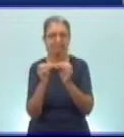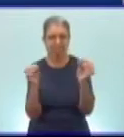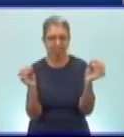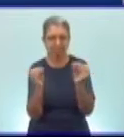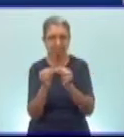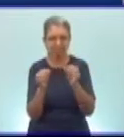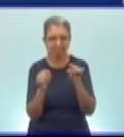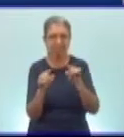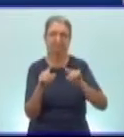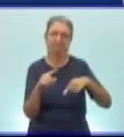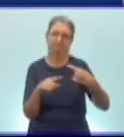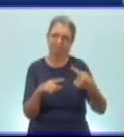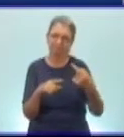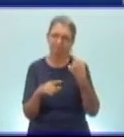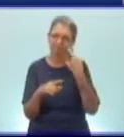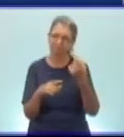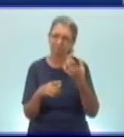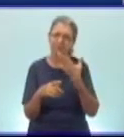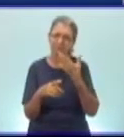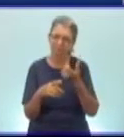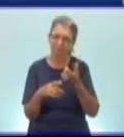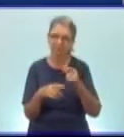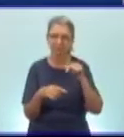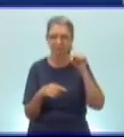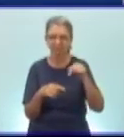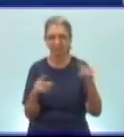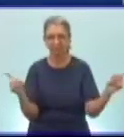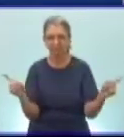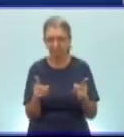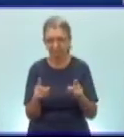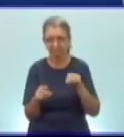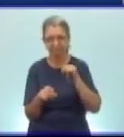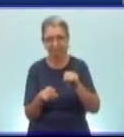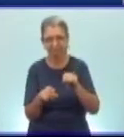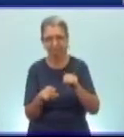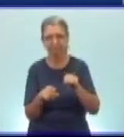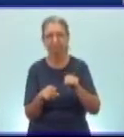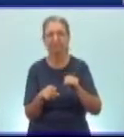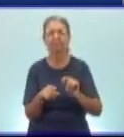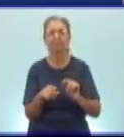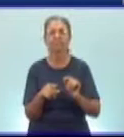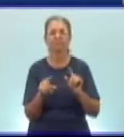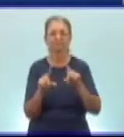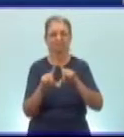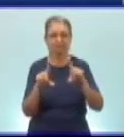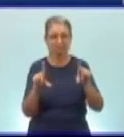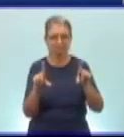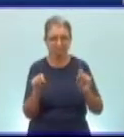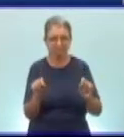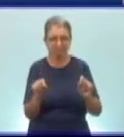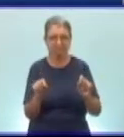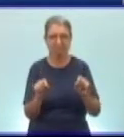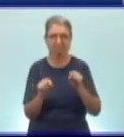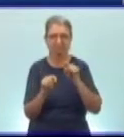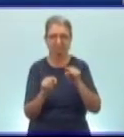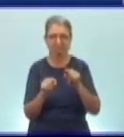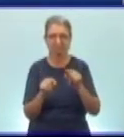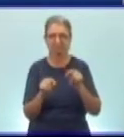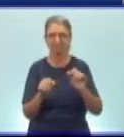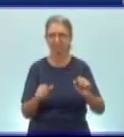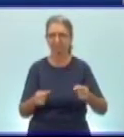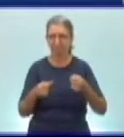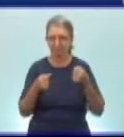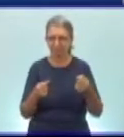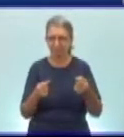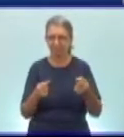un tanto más adelante. Y bueno, aquí les dejo un resumen que es precisamente la definición dinámica del movimiento armónico simple, con que siempre